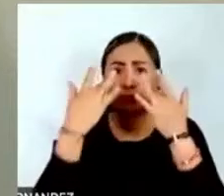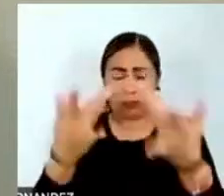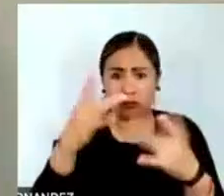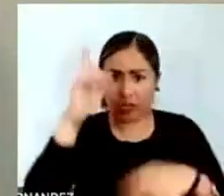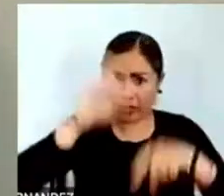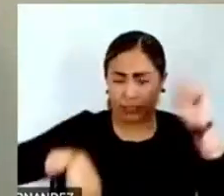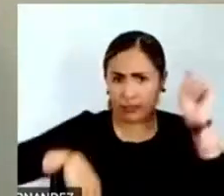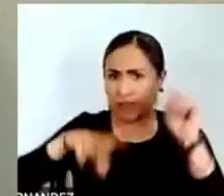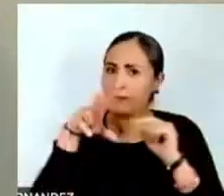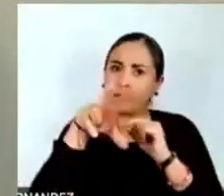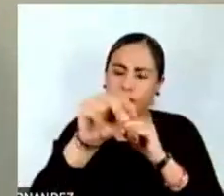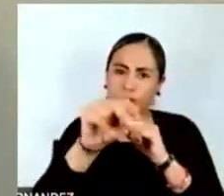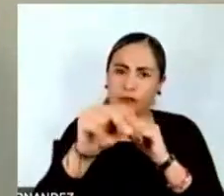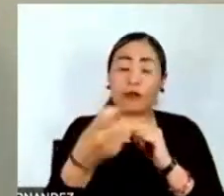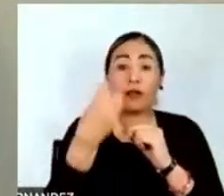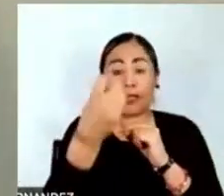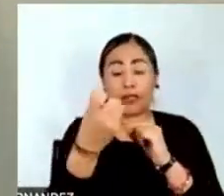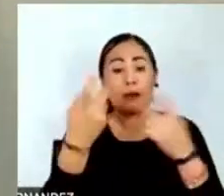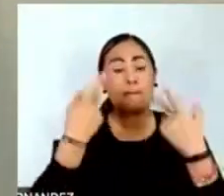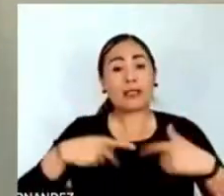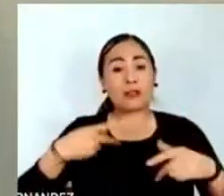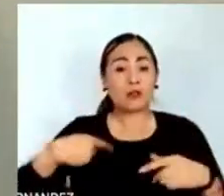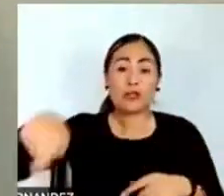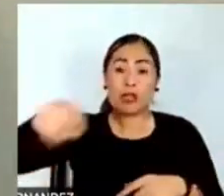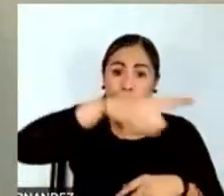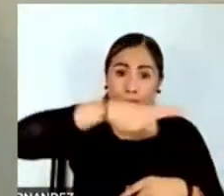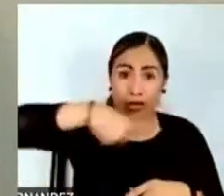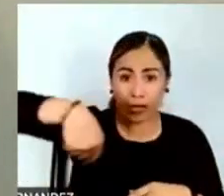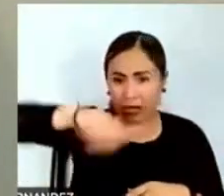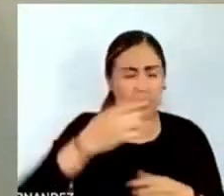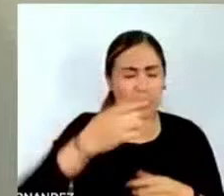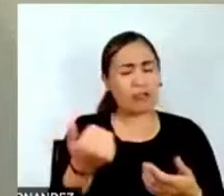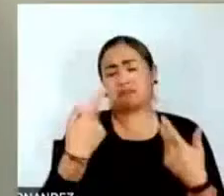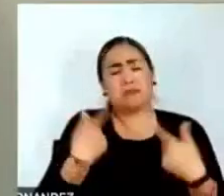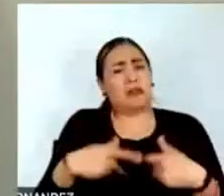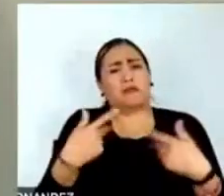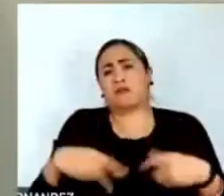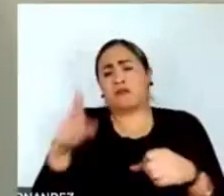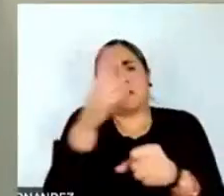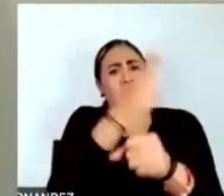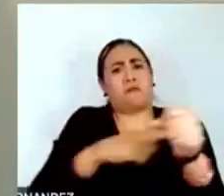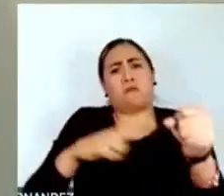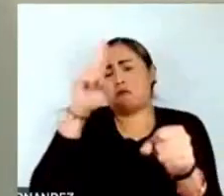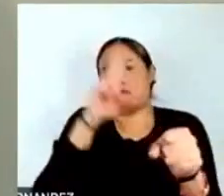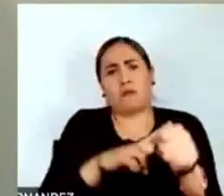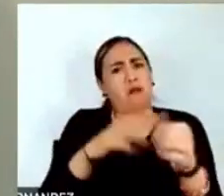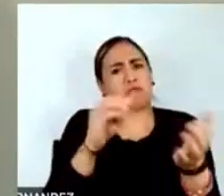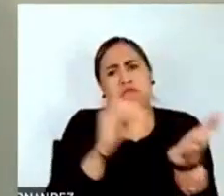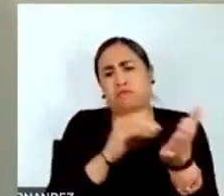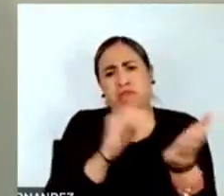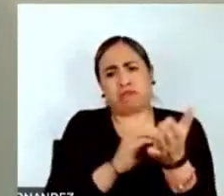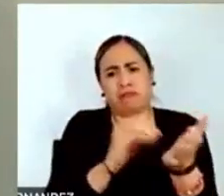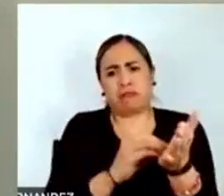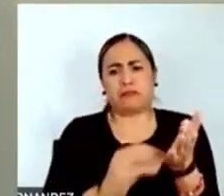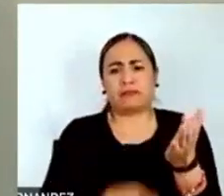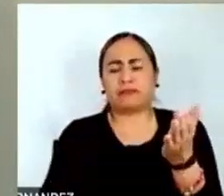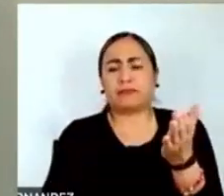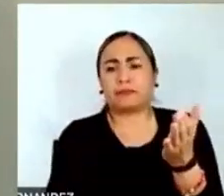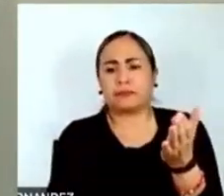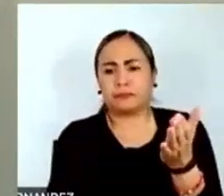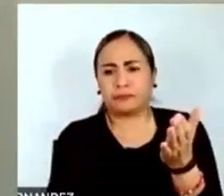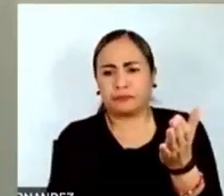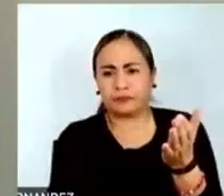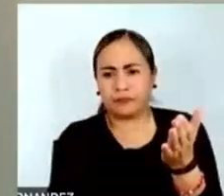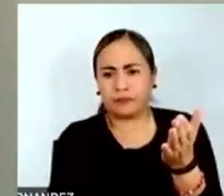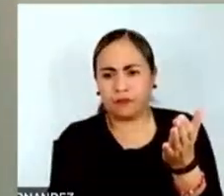todas estas personas en tanto son ciudadanos plenos. La crisis del Estado de Derecho.